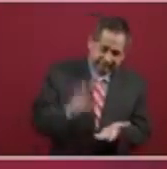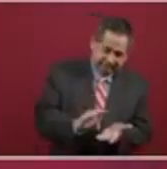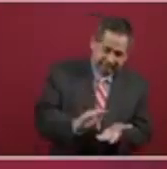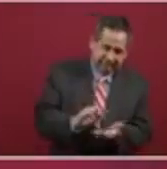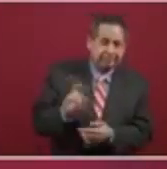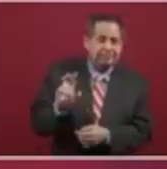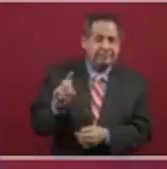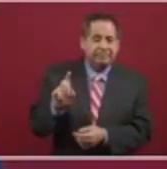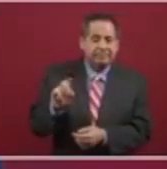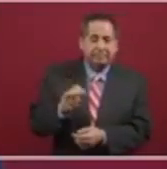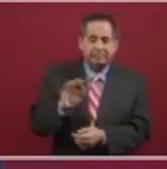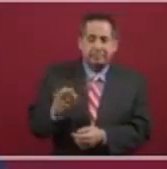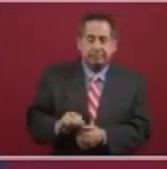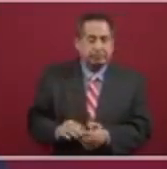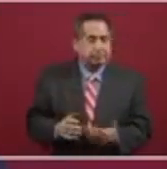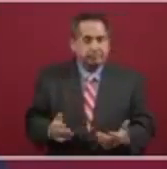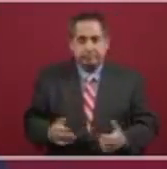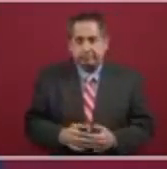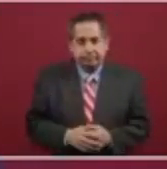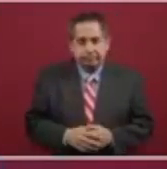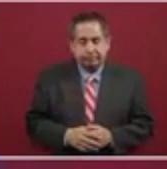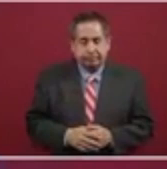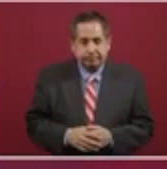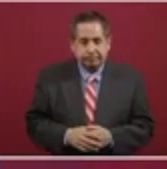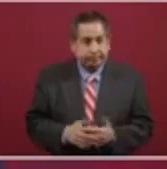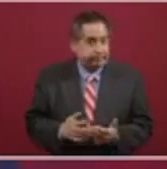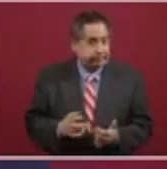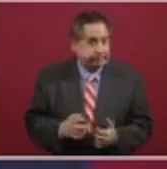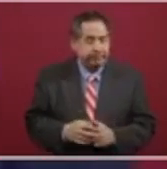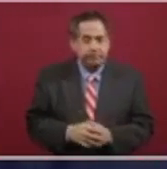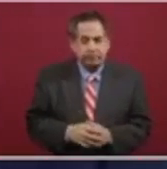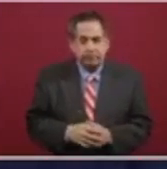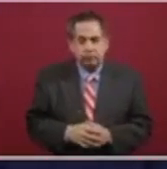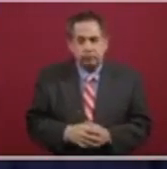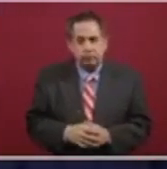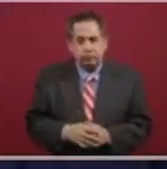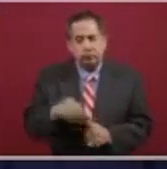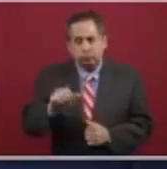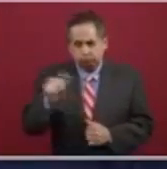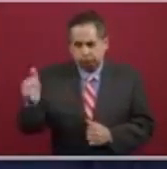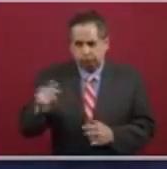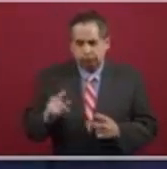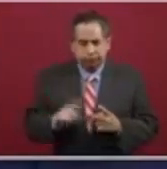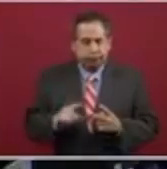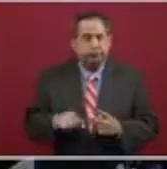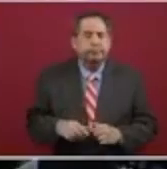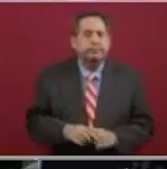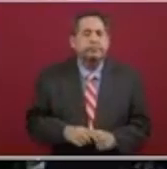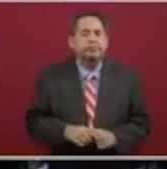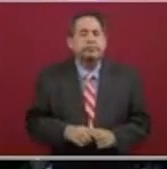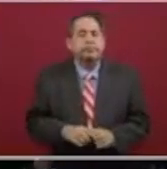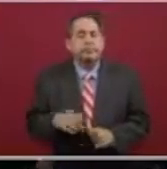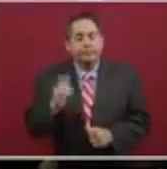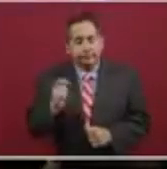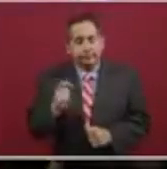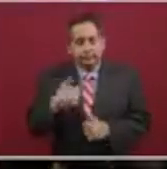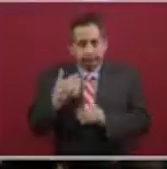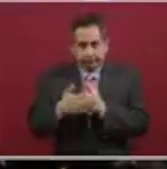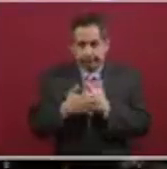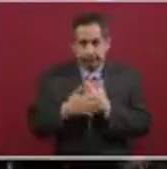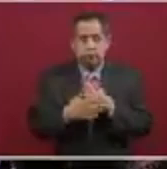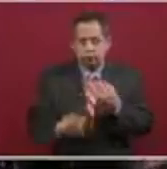30% de su capacidad. Lo otro es que se va a